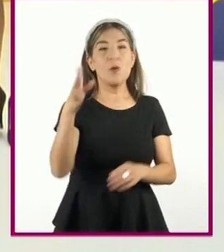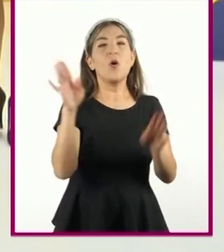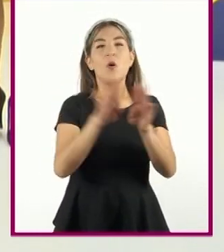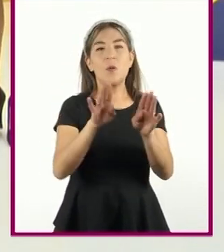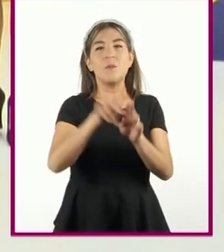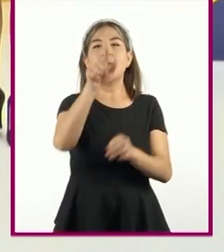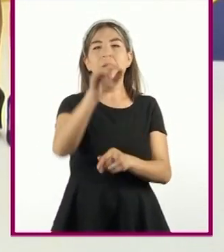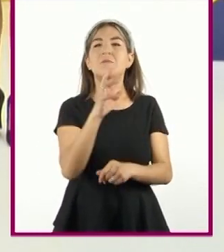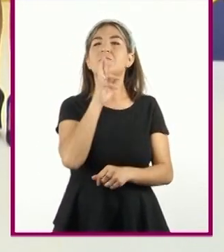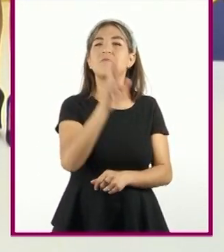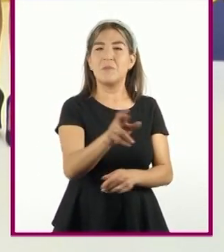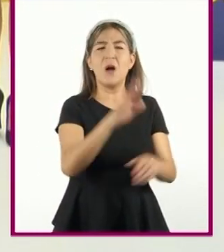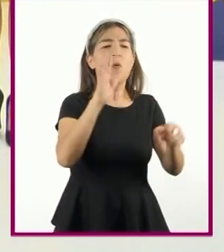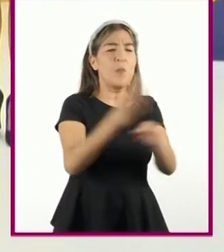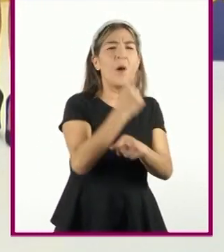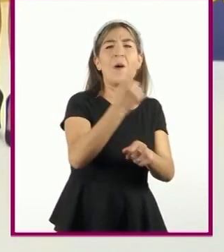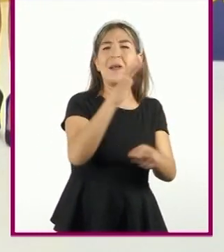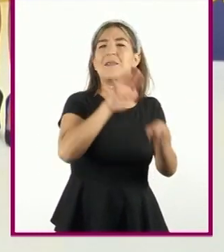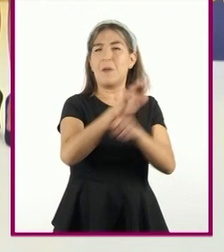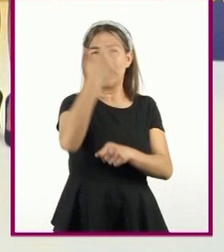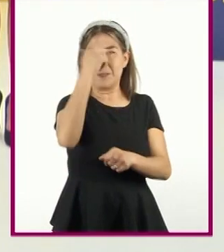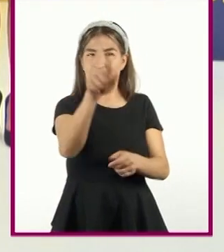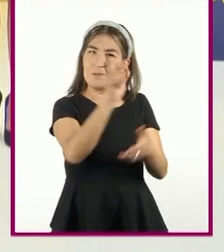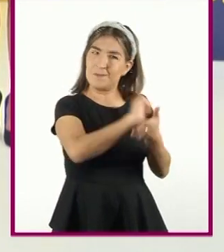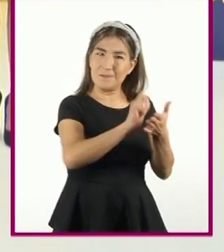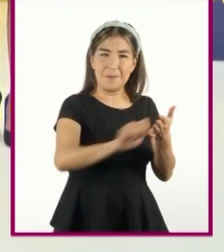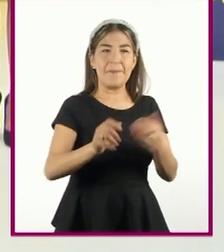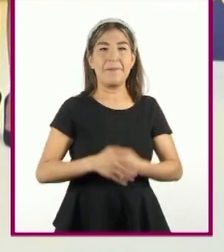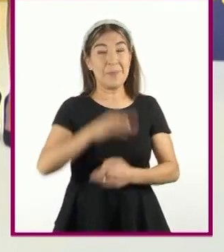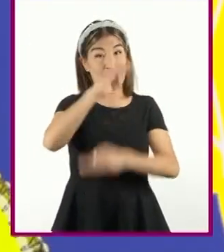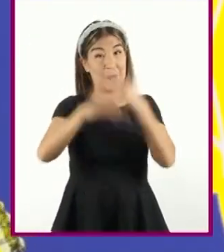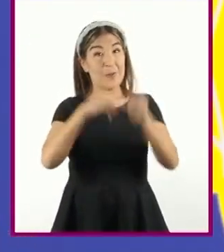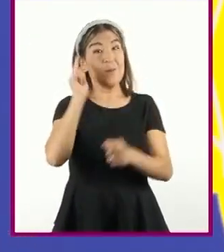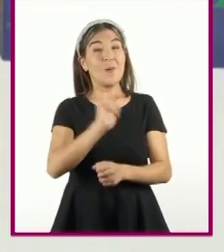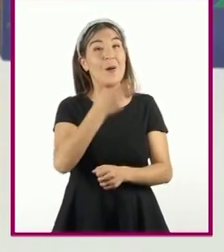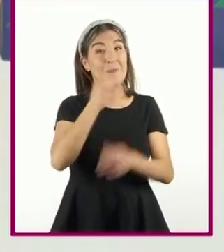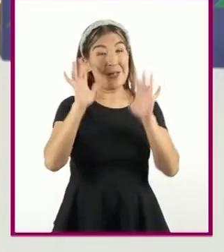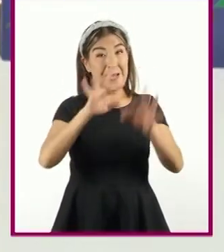justificar su respuesta. Todas y todos, ¿listos?